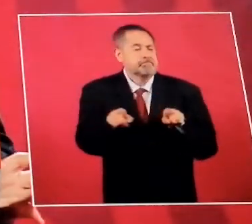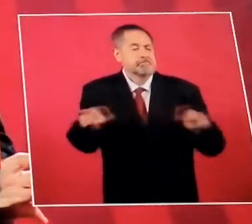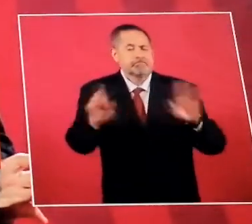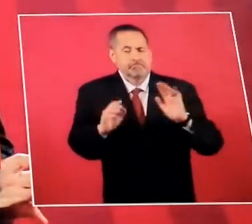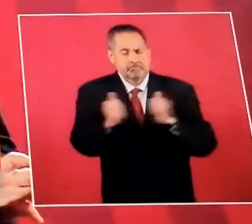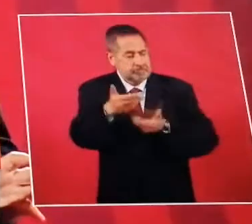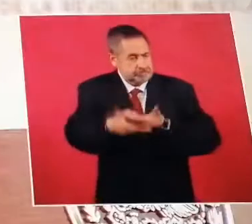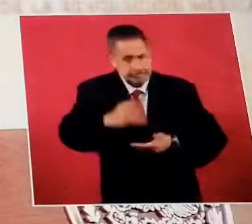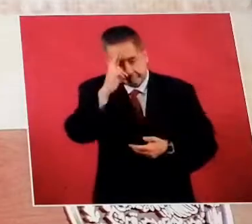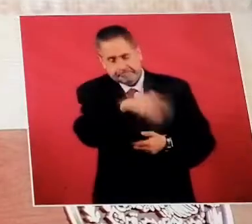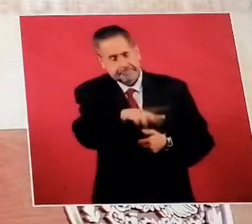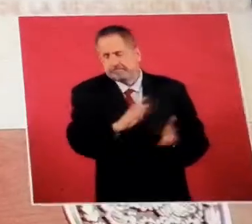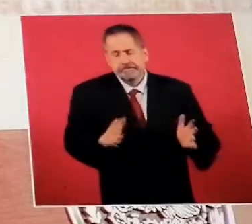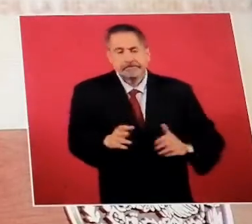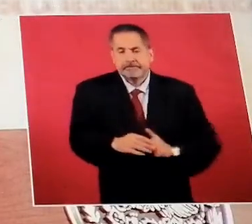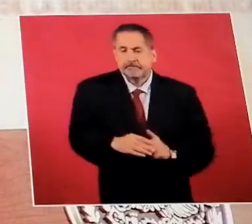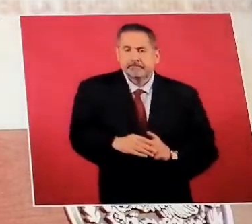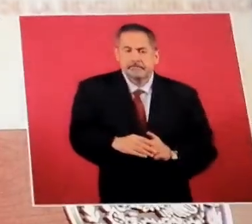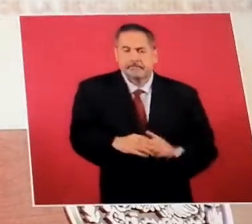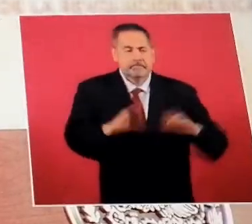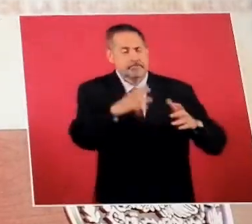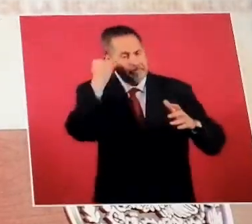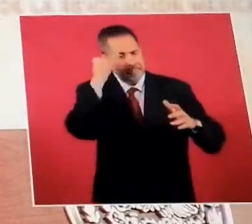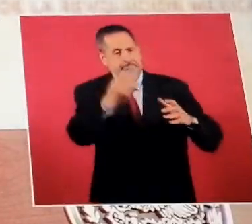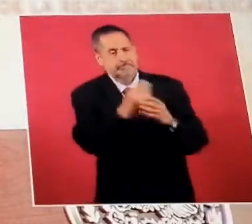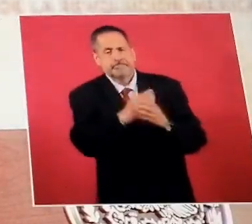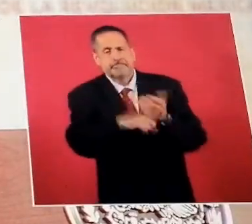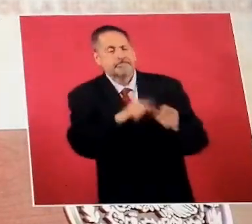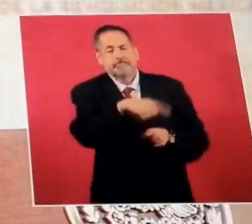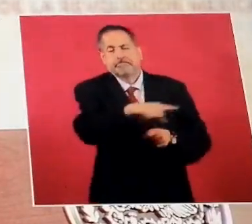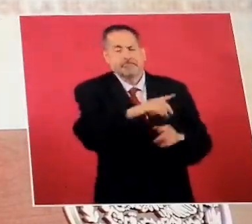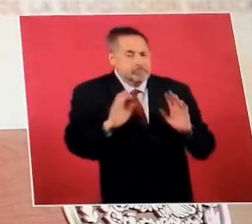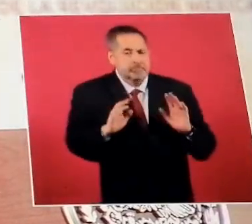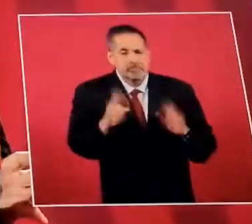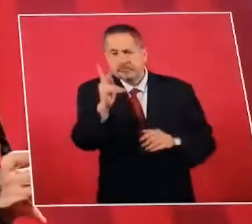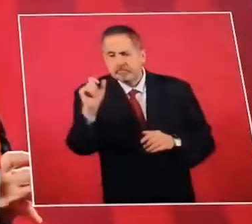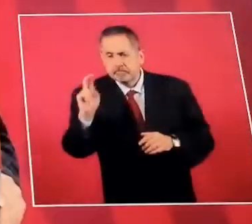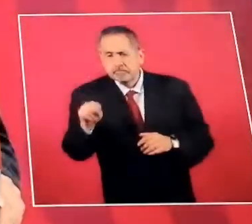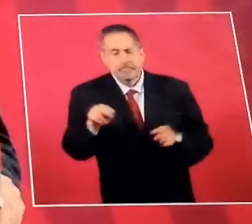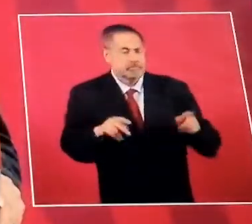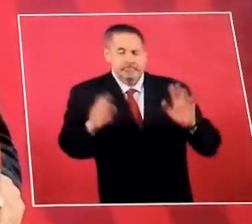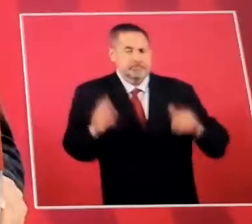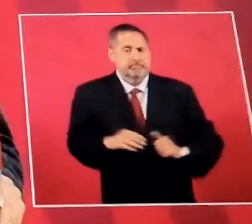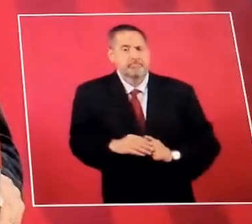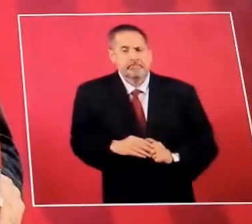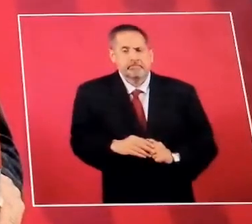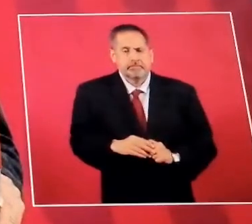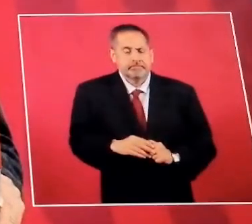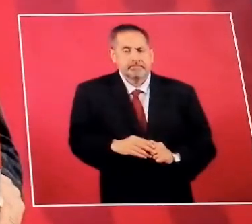Con todo respeto, la doctrina del PAN